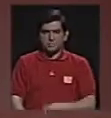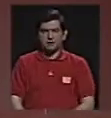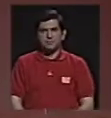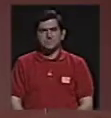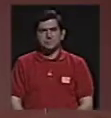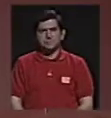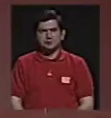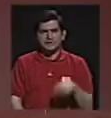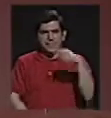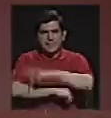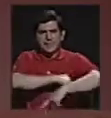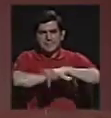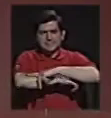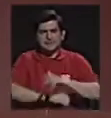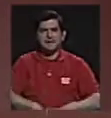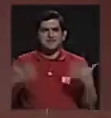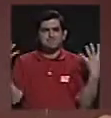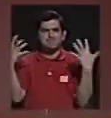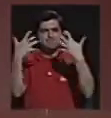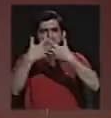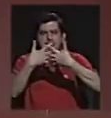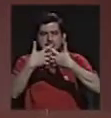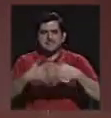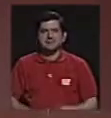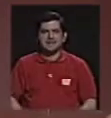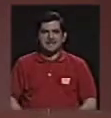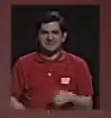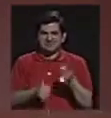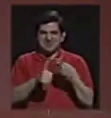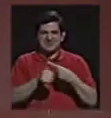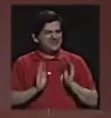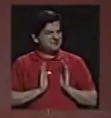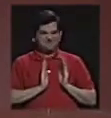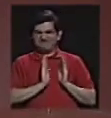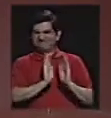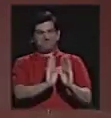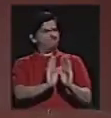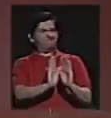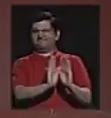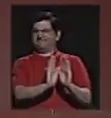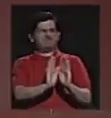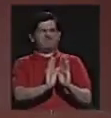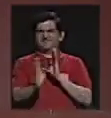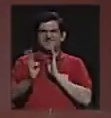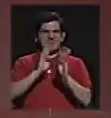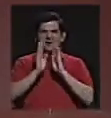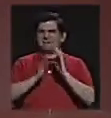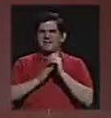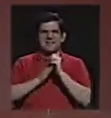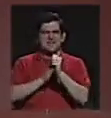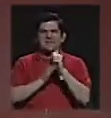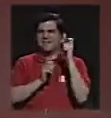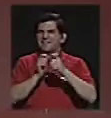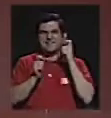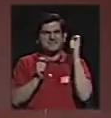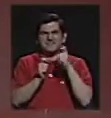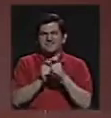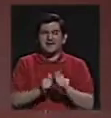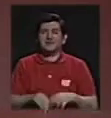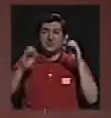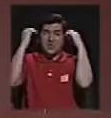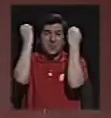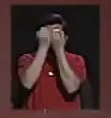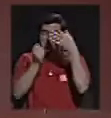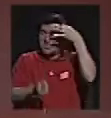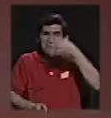que en el país hay una combinación de resistencia, por ejemplo, de nuevo, pues hablar de un liderazgo particular, don Otón Solís